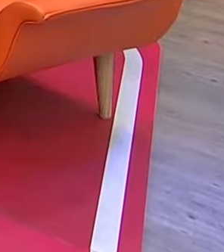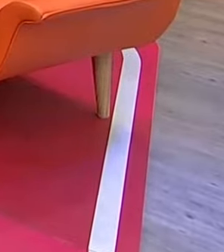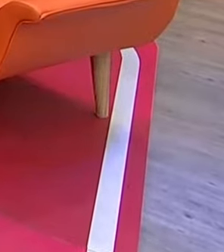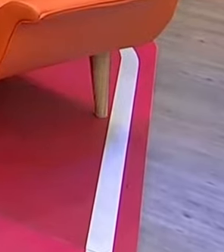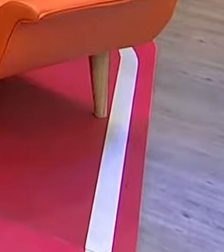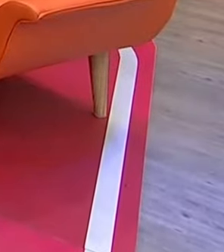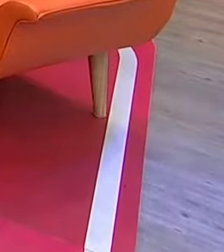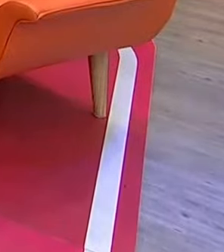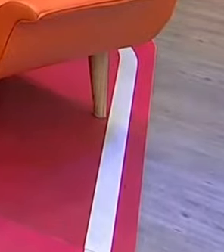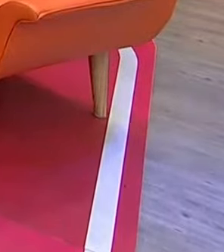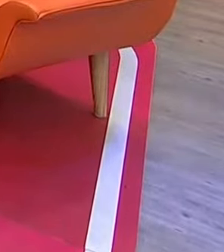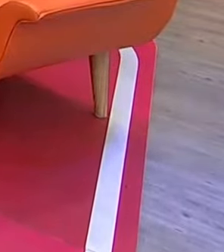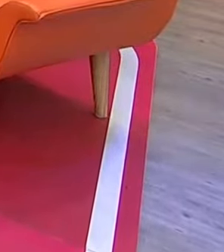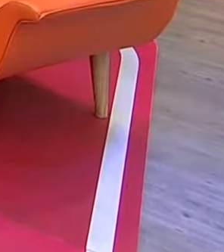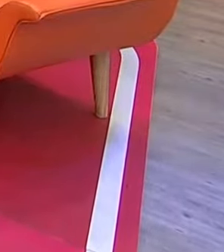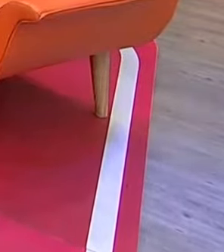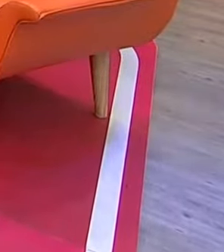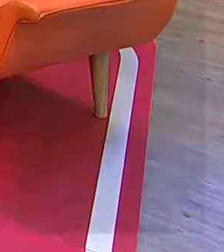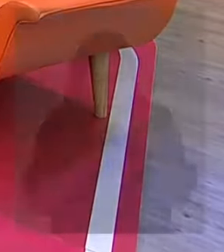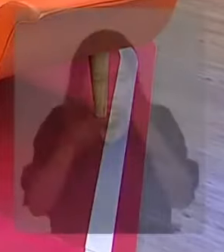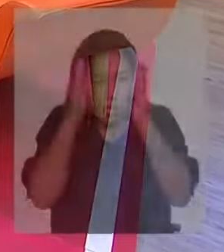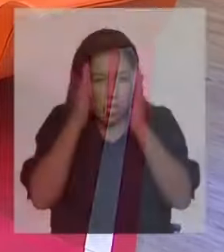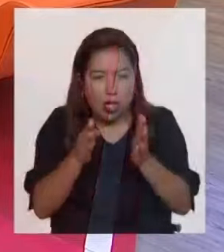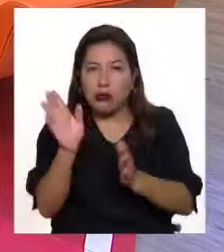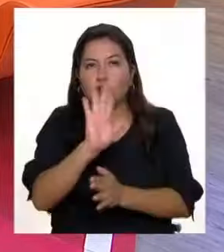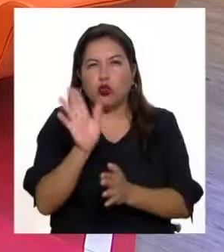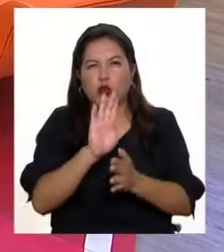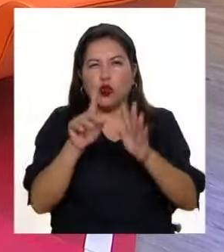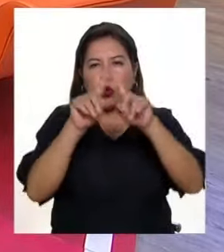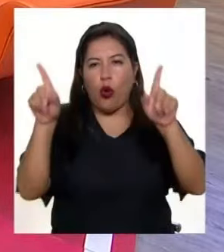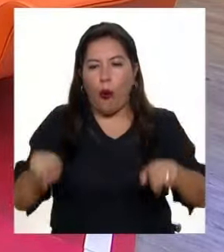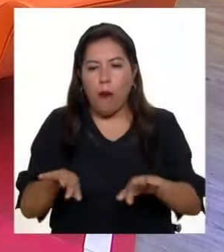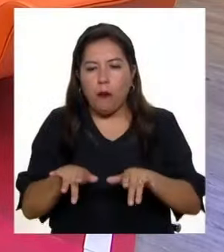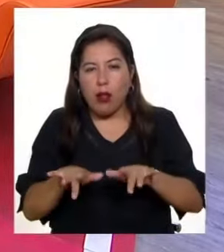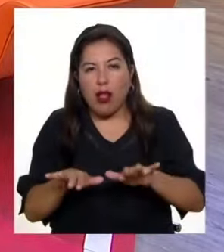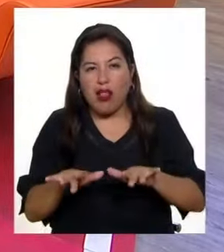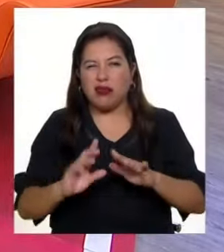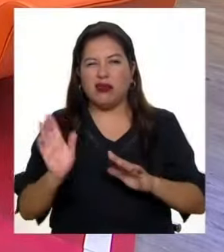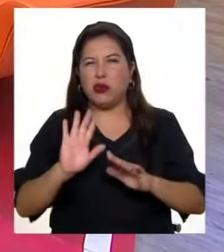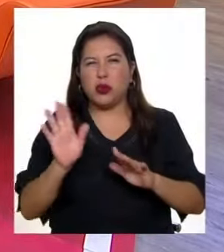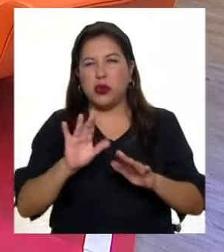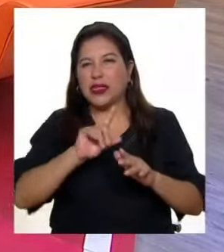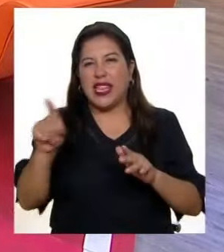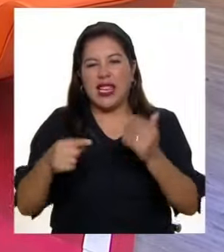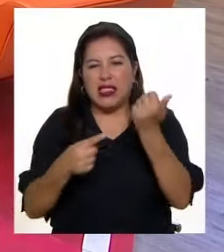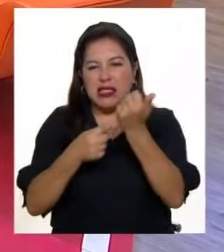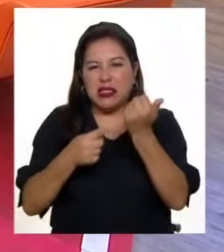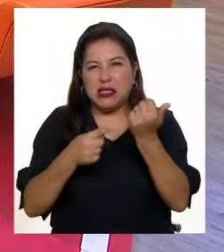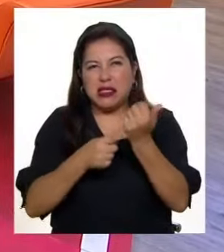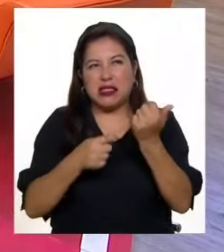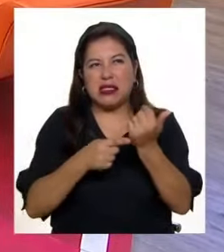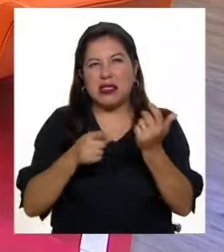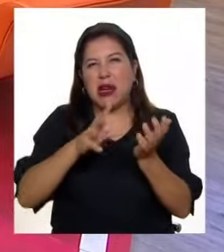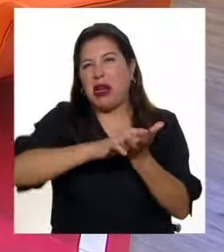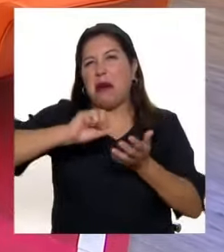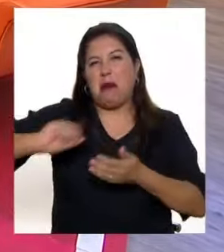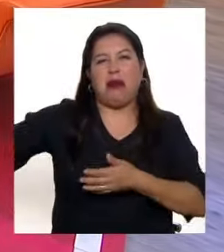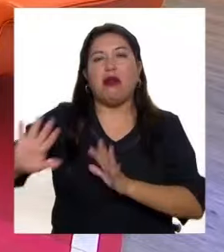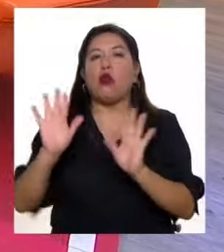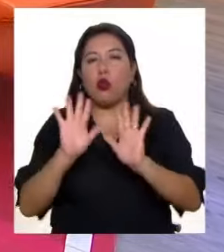estén pegados a los teléfonos, a las computadoras, ¿no? Que hagan manualidades. No le quitemos la tecnología a los chicos, porque parte del futuro es